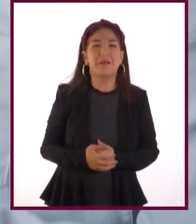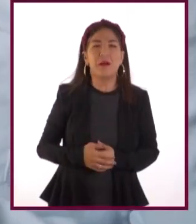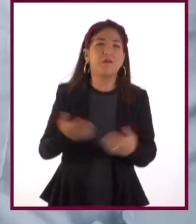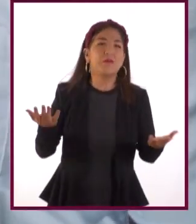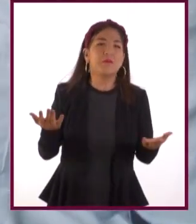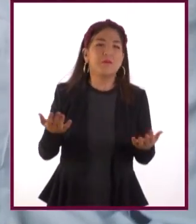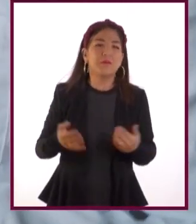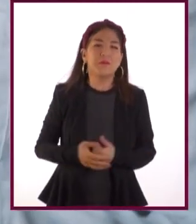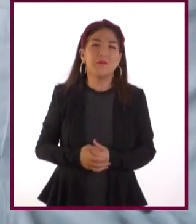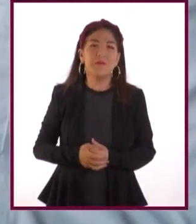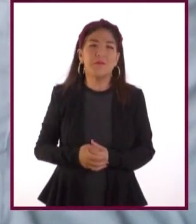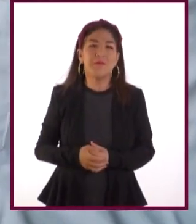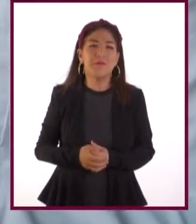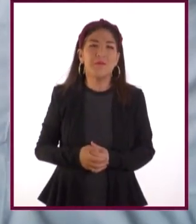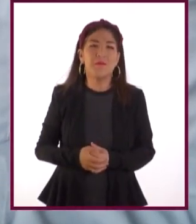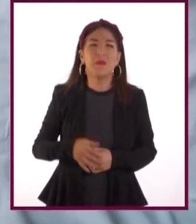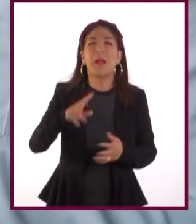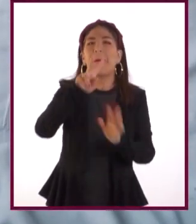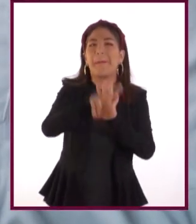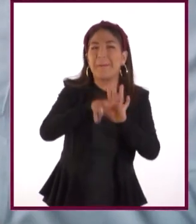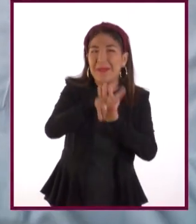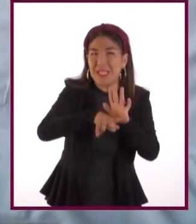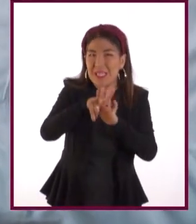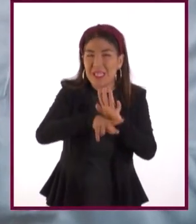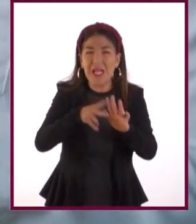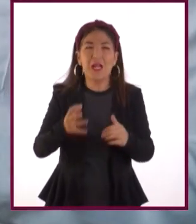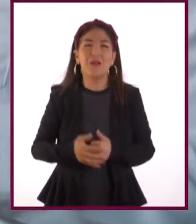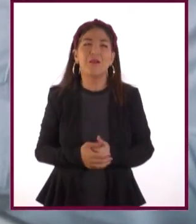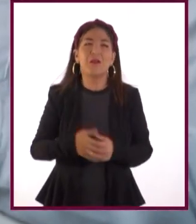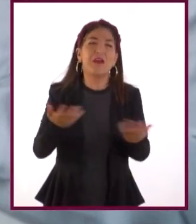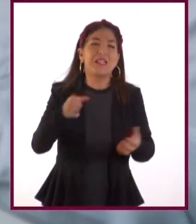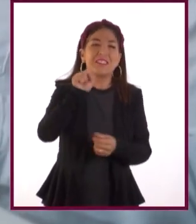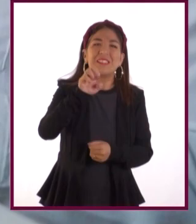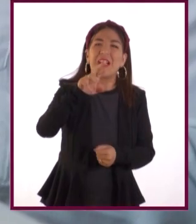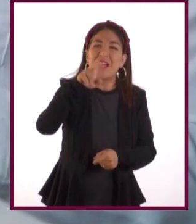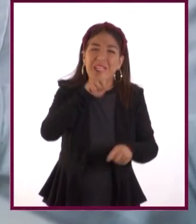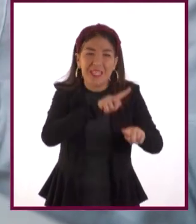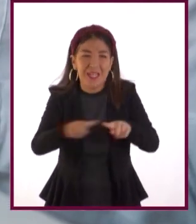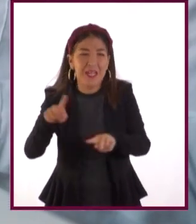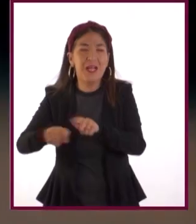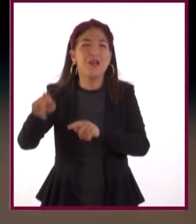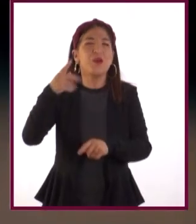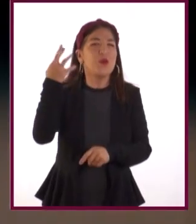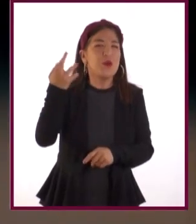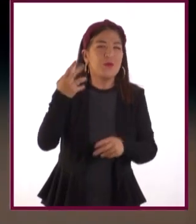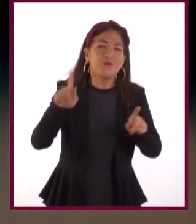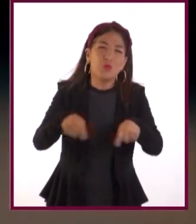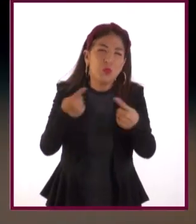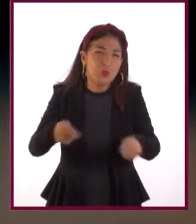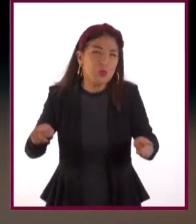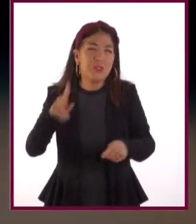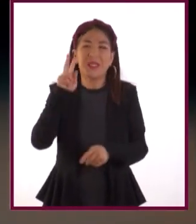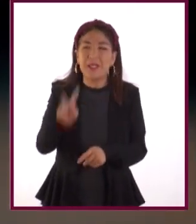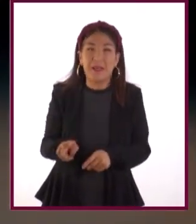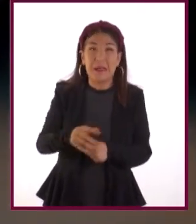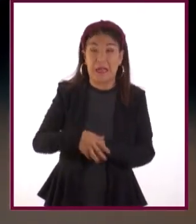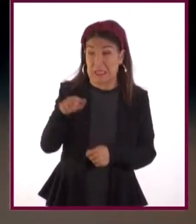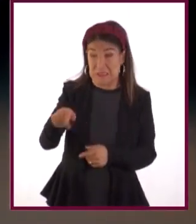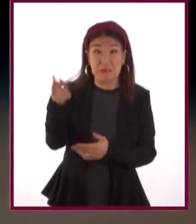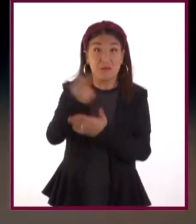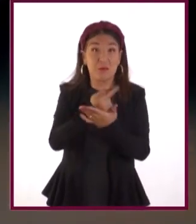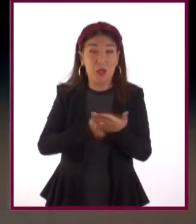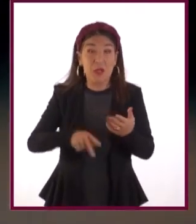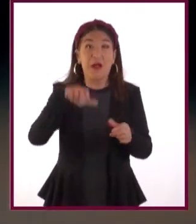utilizamos para ver música, para ver videos o para ver series o para escuchar música. O sea, en